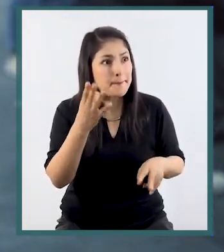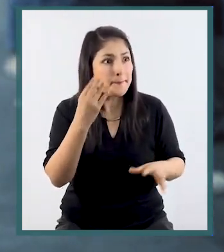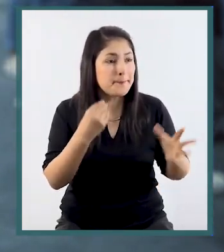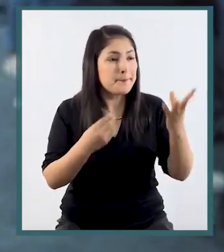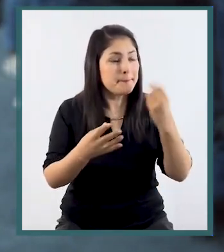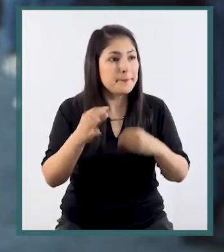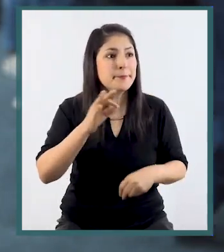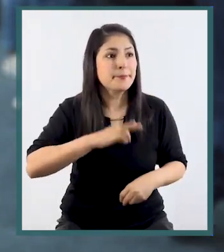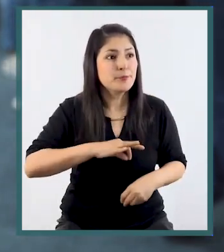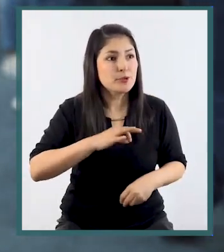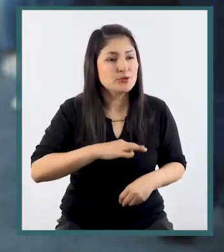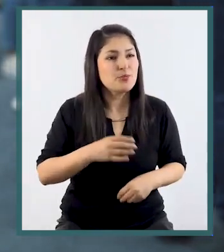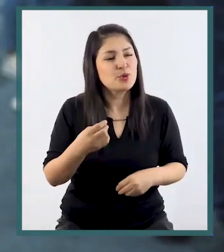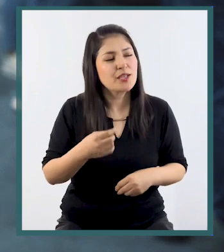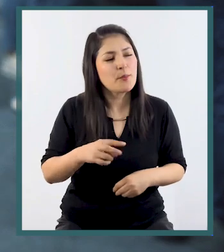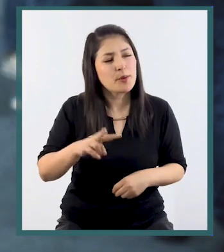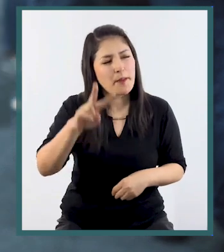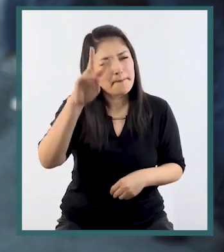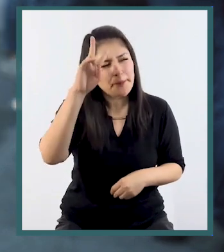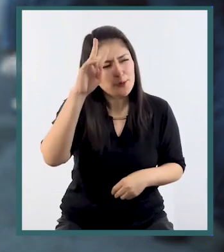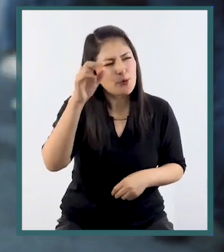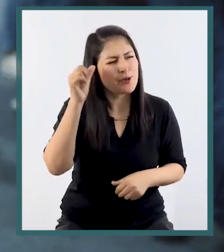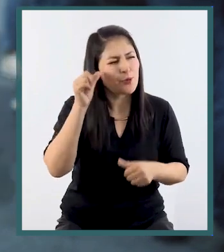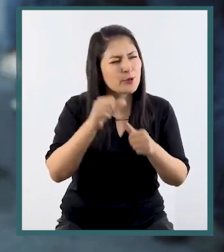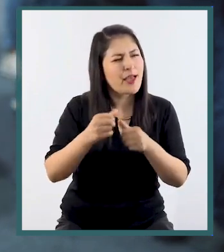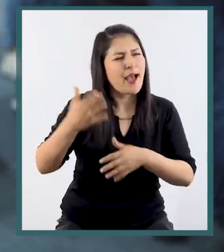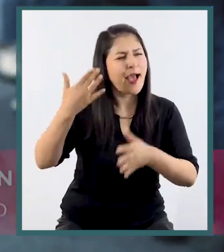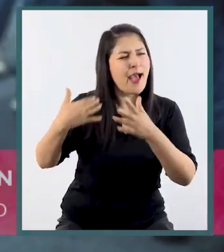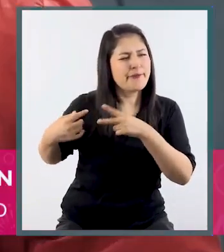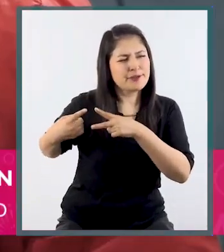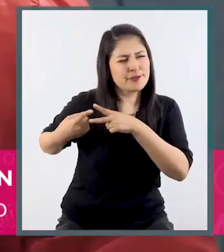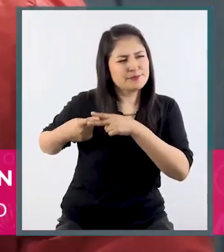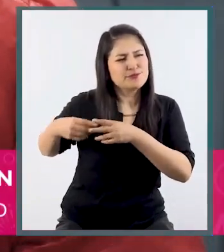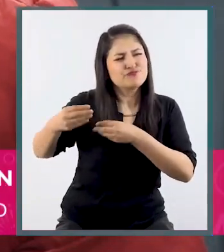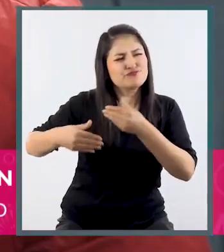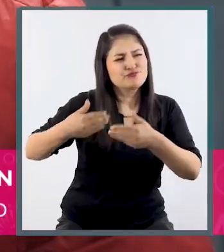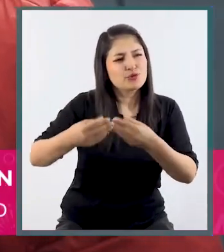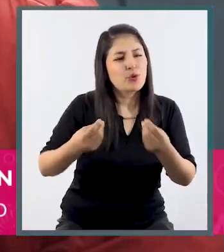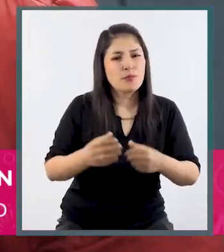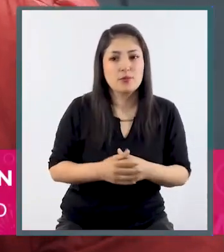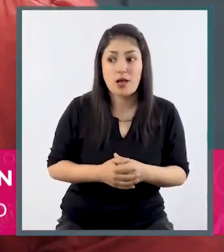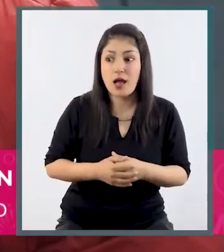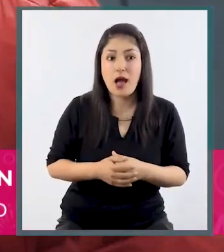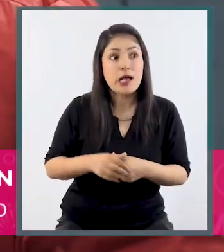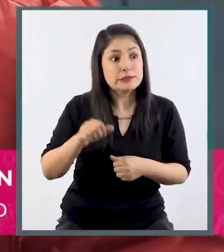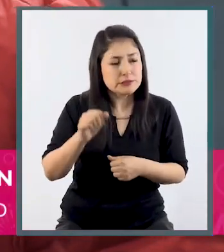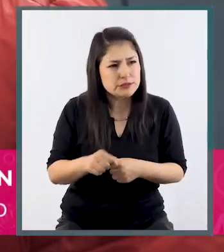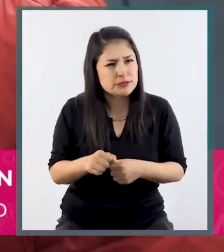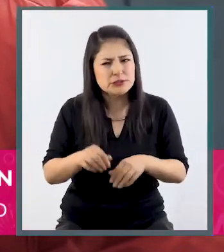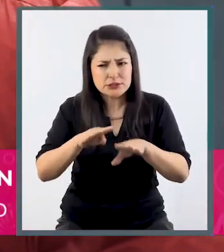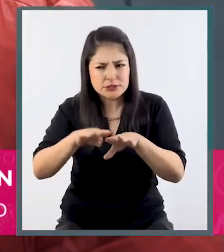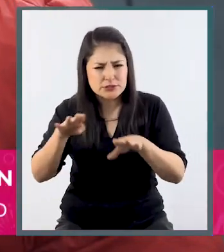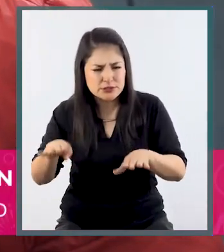y sobre todo por nuestras raíces de peruanos. Va a estar muy didáctico